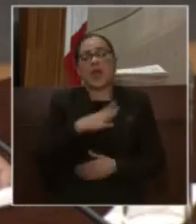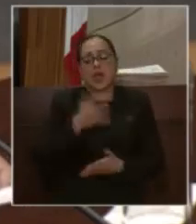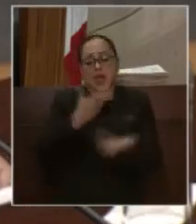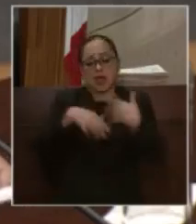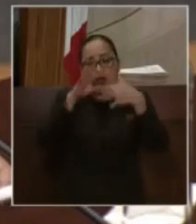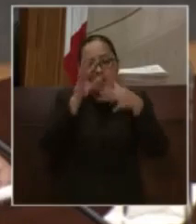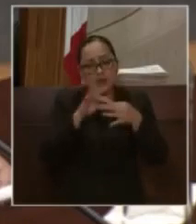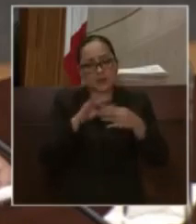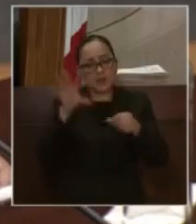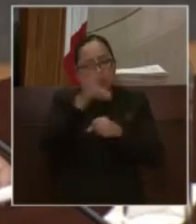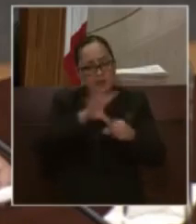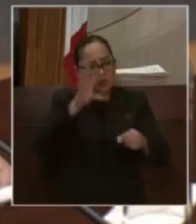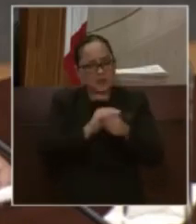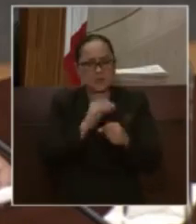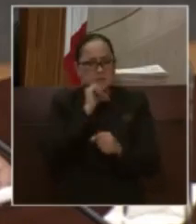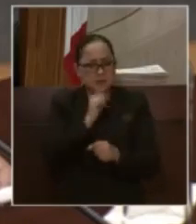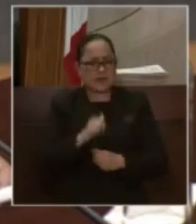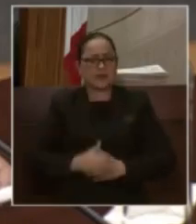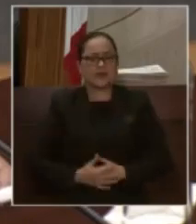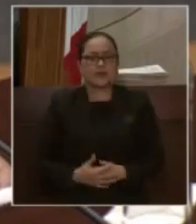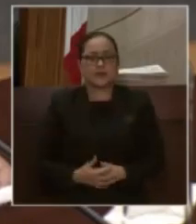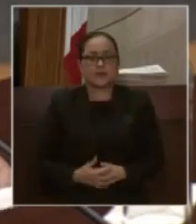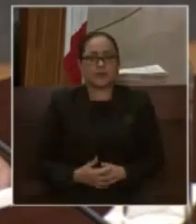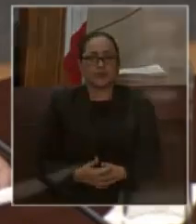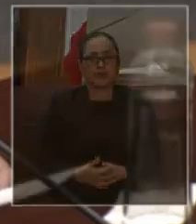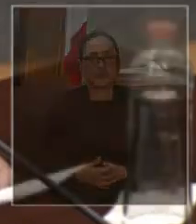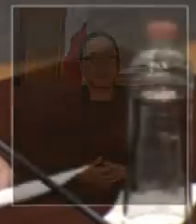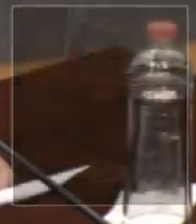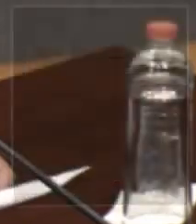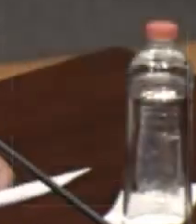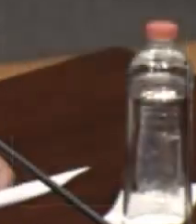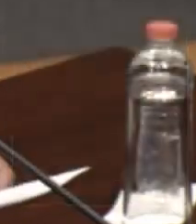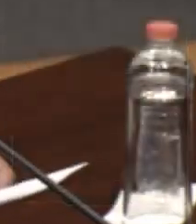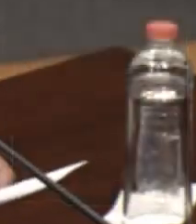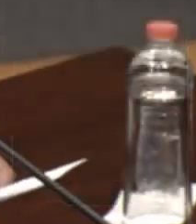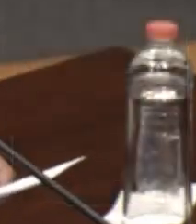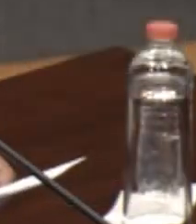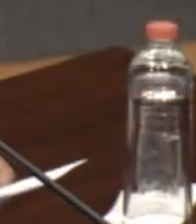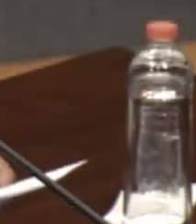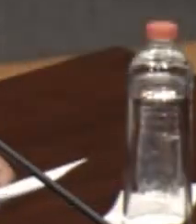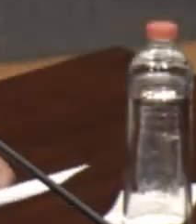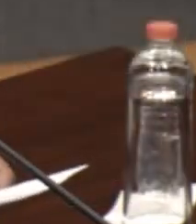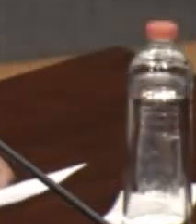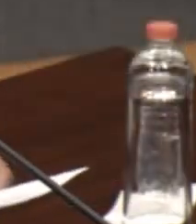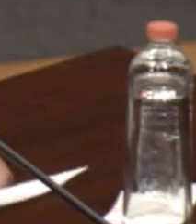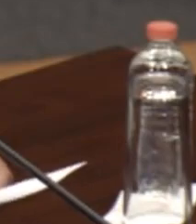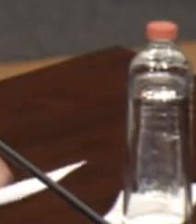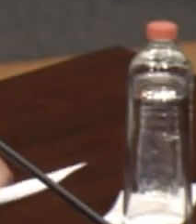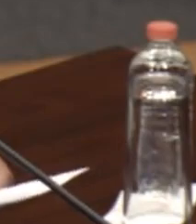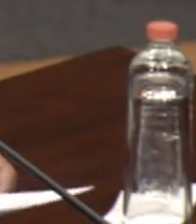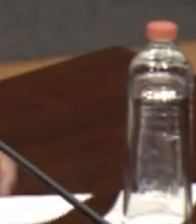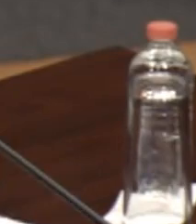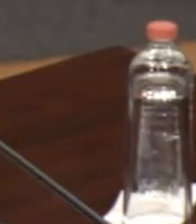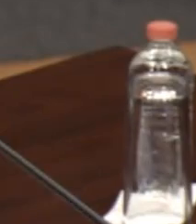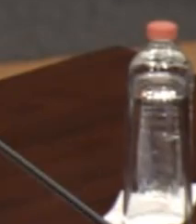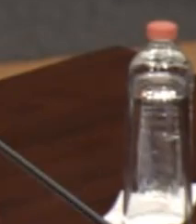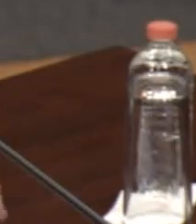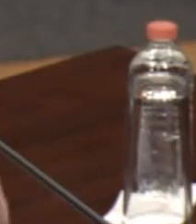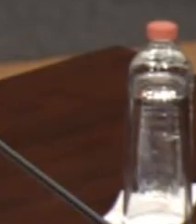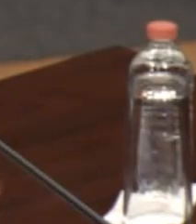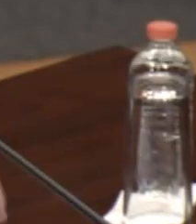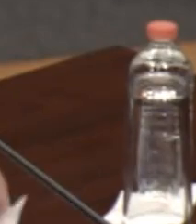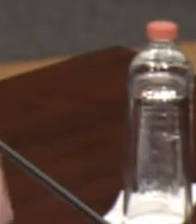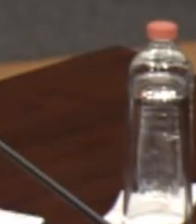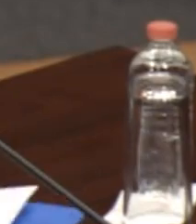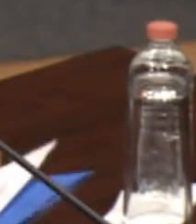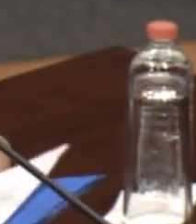razones necesarias para realizar el contraste constitucional que se intenta plantear. Con base en lo expuesto, se propone acumular los recursos y confirmar la sentencia impugnada. Es